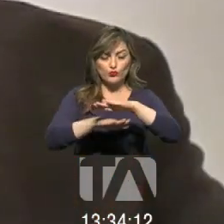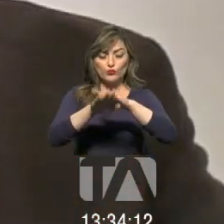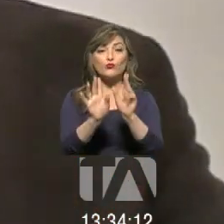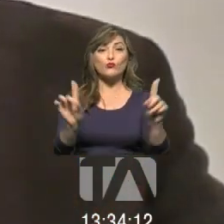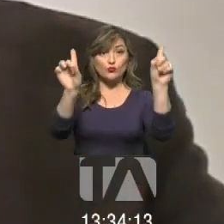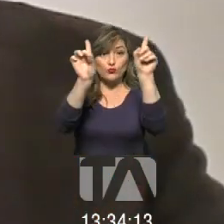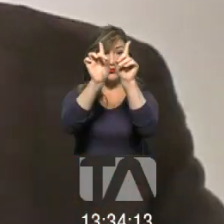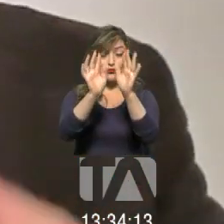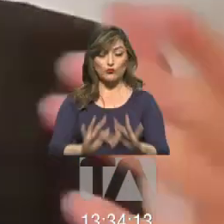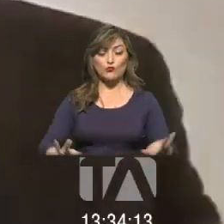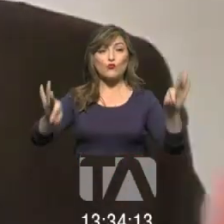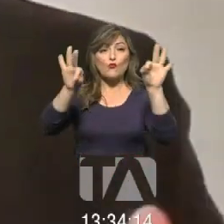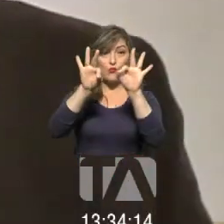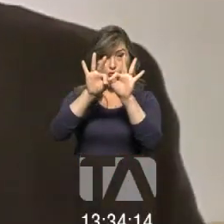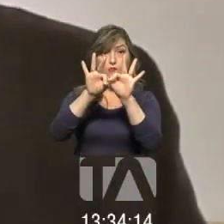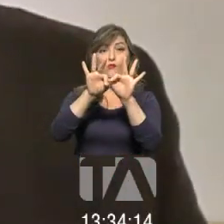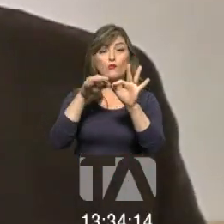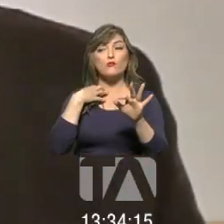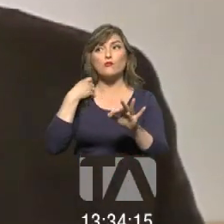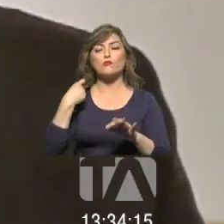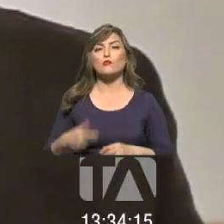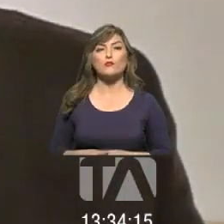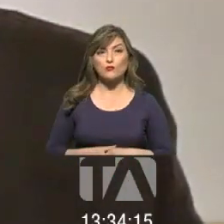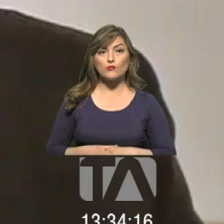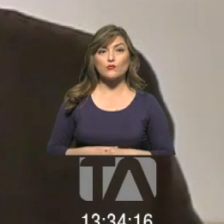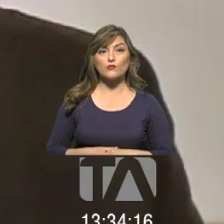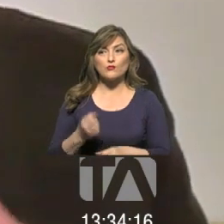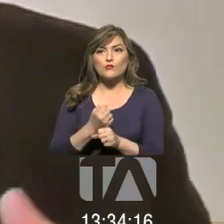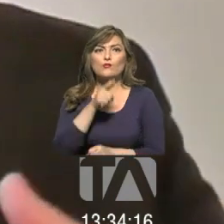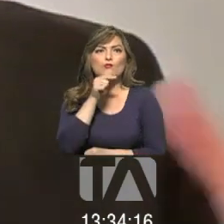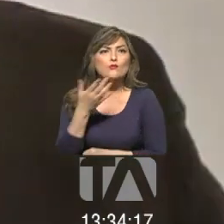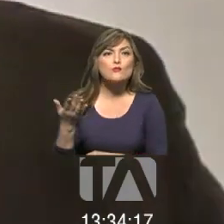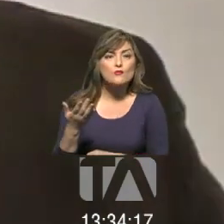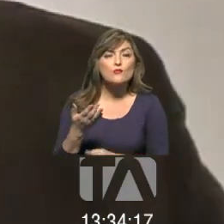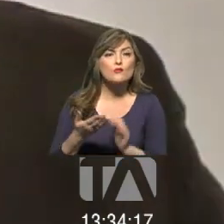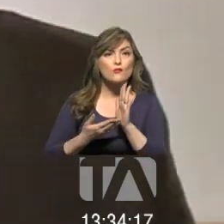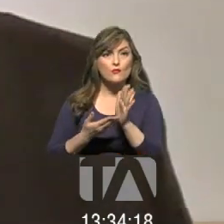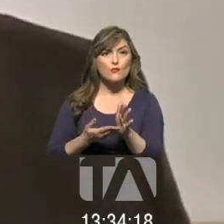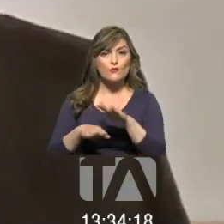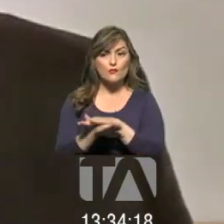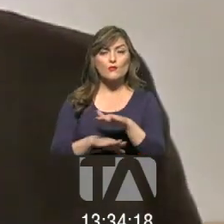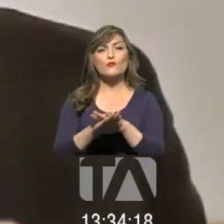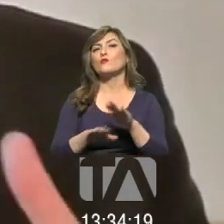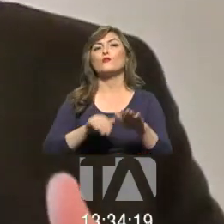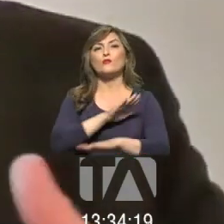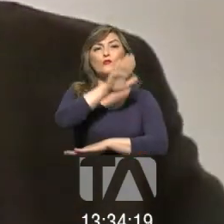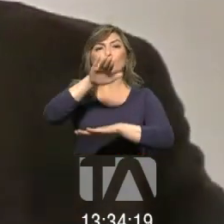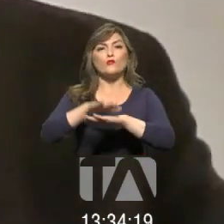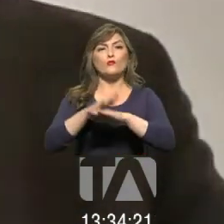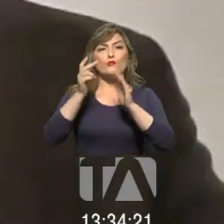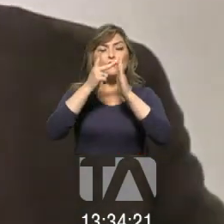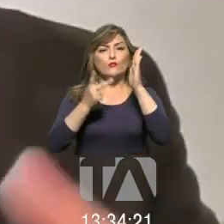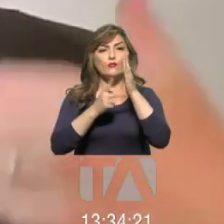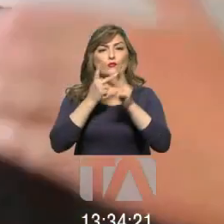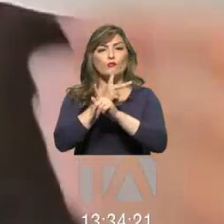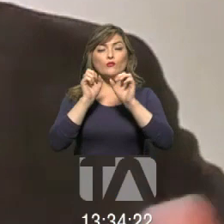son sumamente importantes, y conocer cuáles son las bases de datos con las que se puede trabajar, por ejemplo, todas las bases vinculadas a los programas